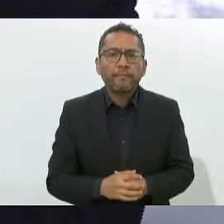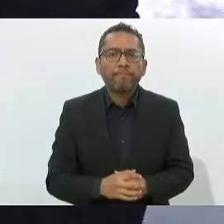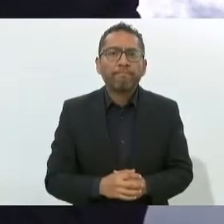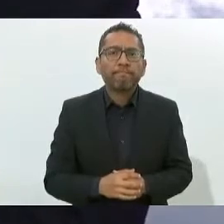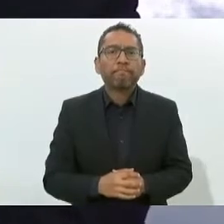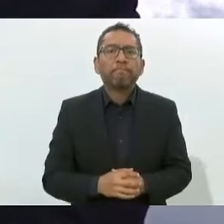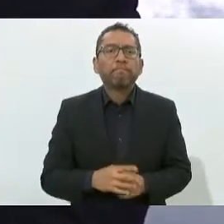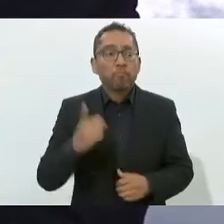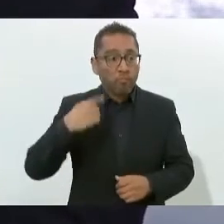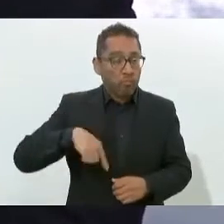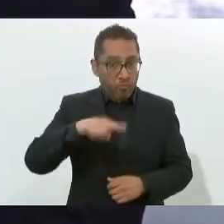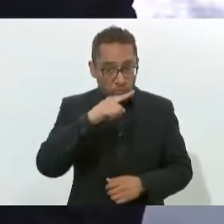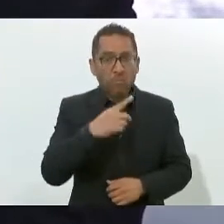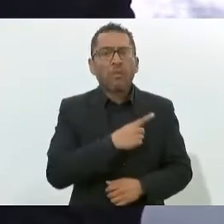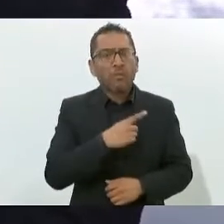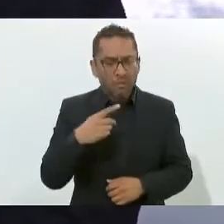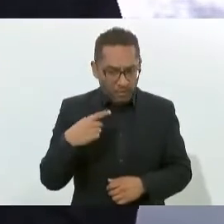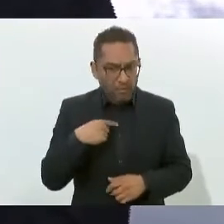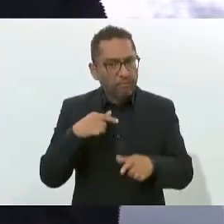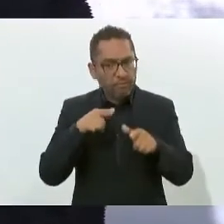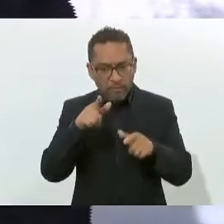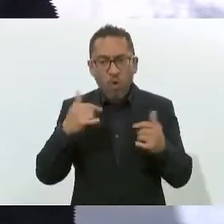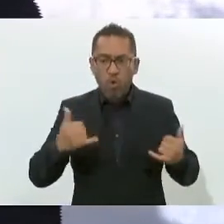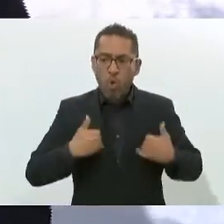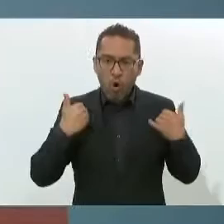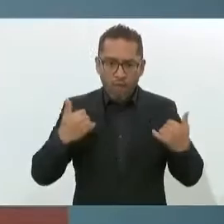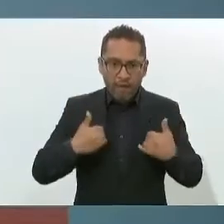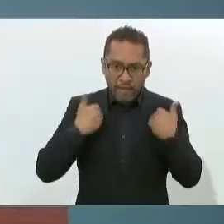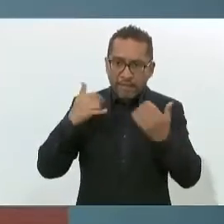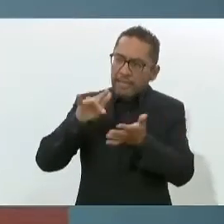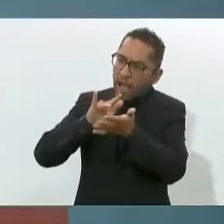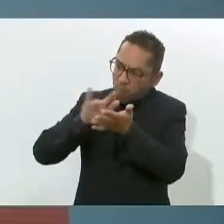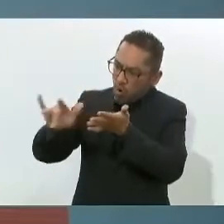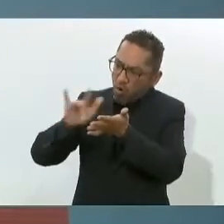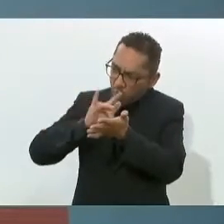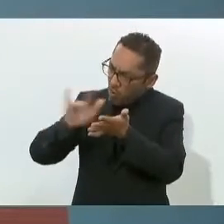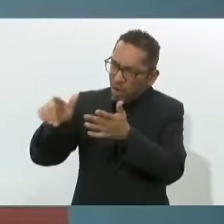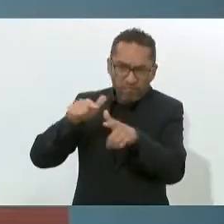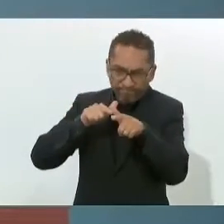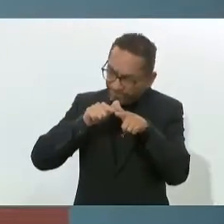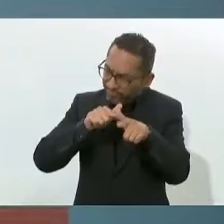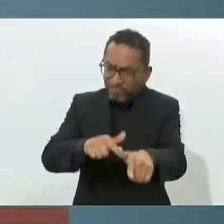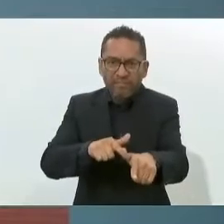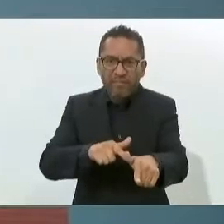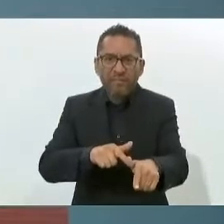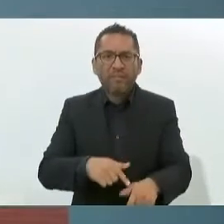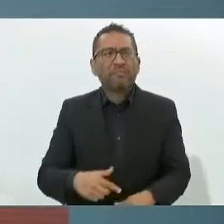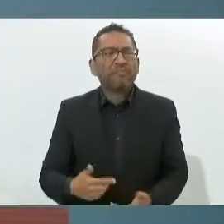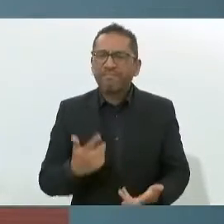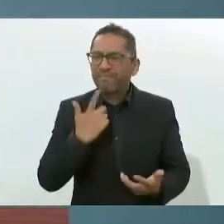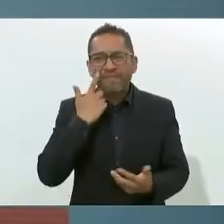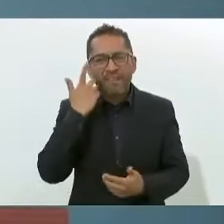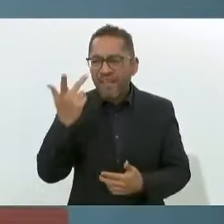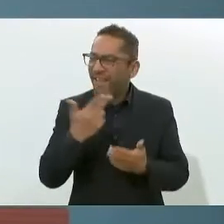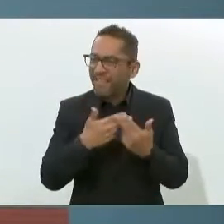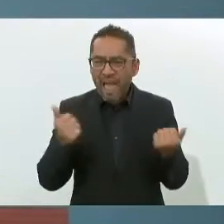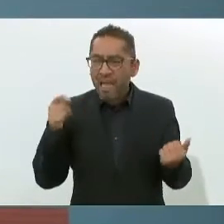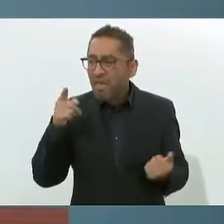debemos continuar apoyando a los jóvenes, que nadie se quede sin la posibilidad de